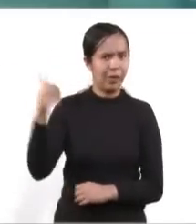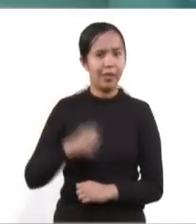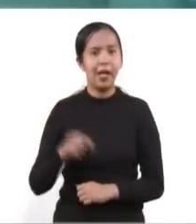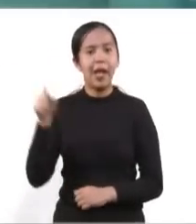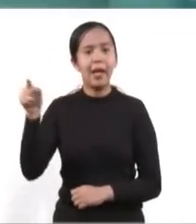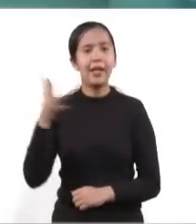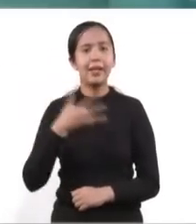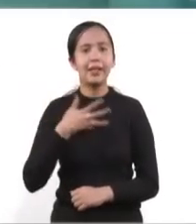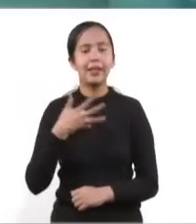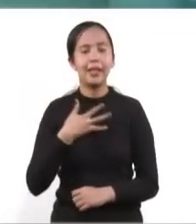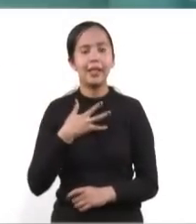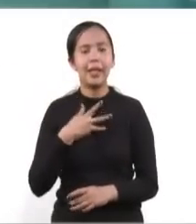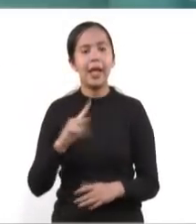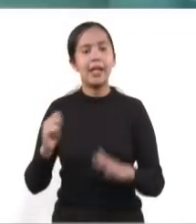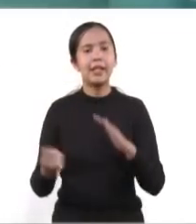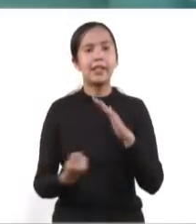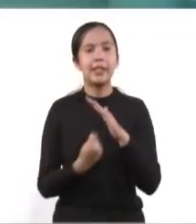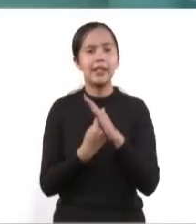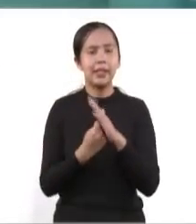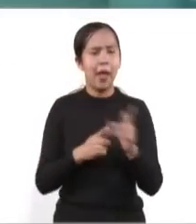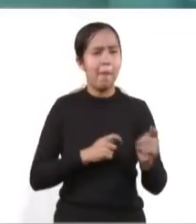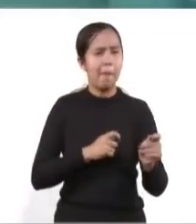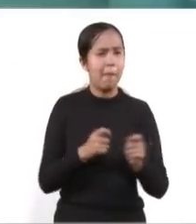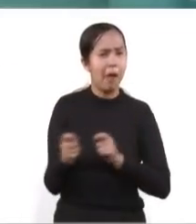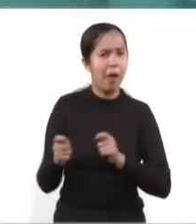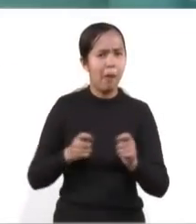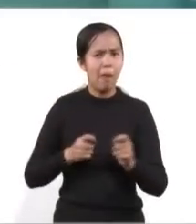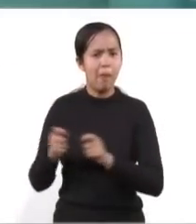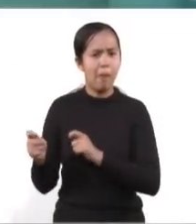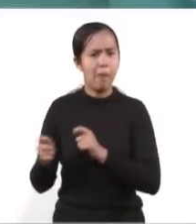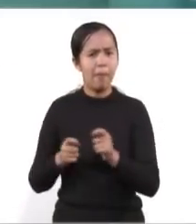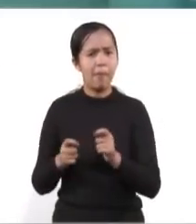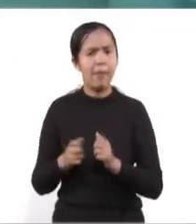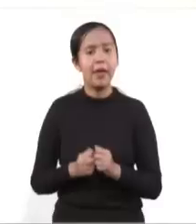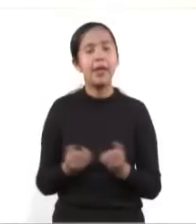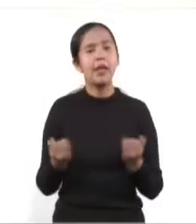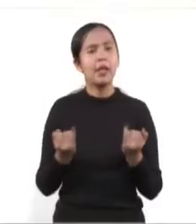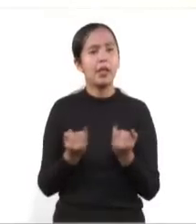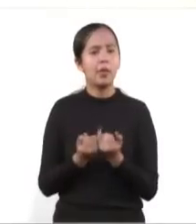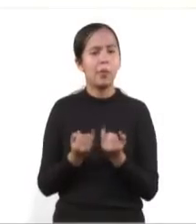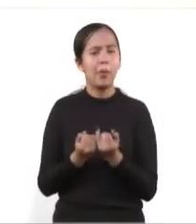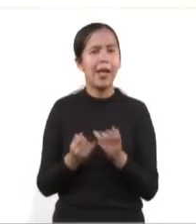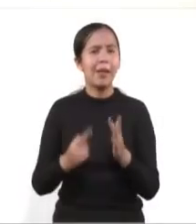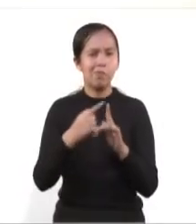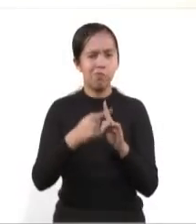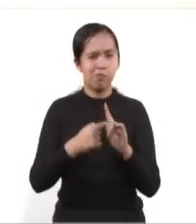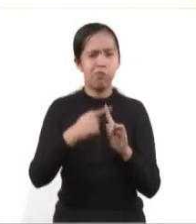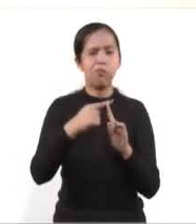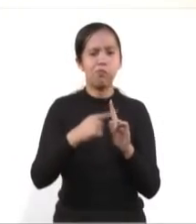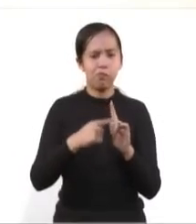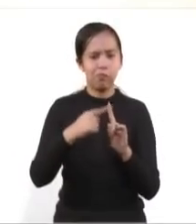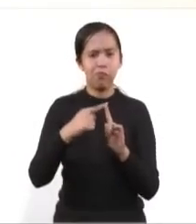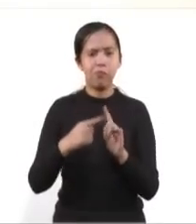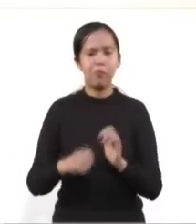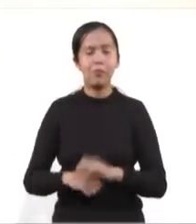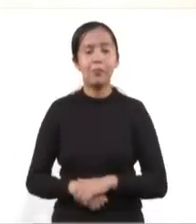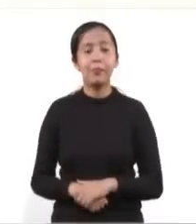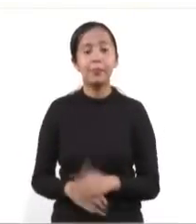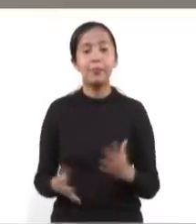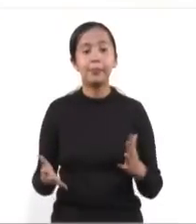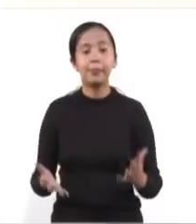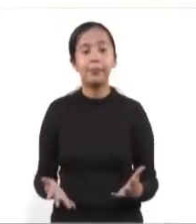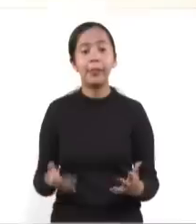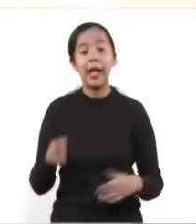el sistema SCADA de monitoreo remoto, así como los tableros de control y medición. Uno de los